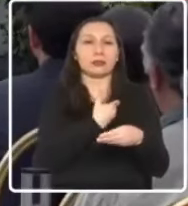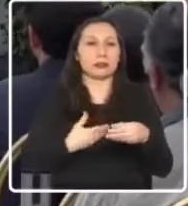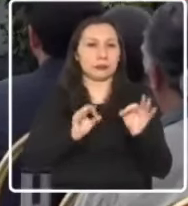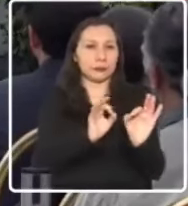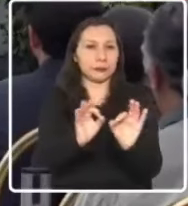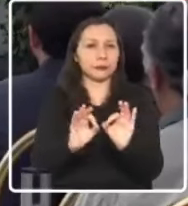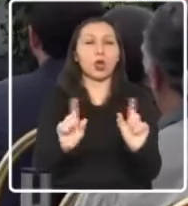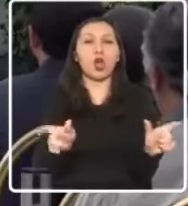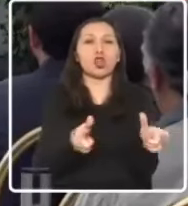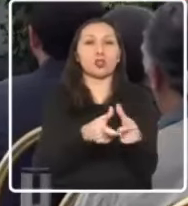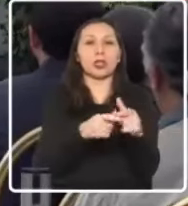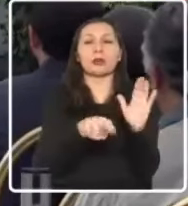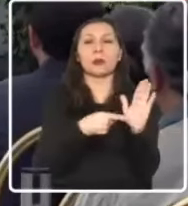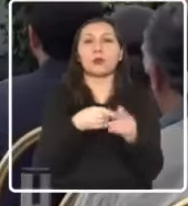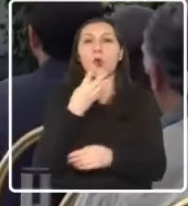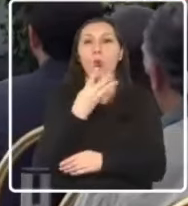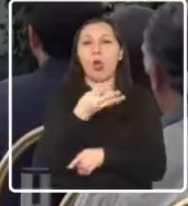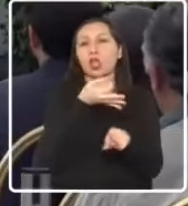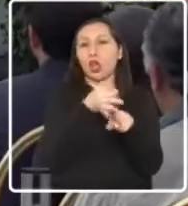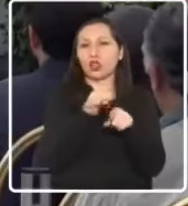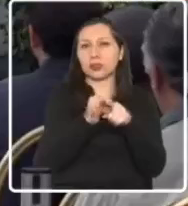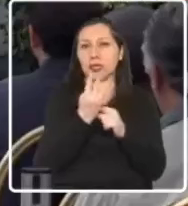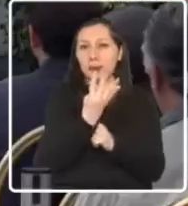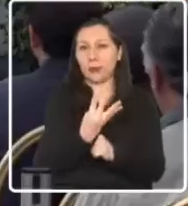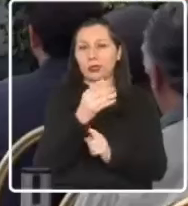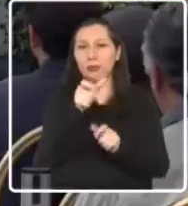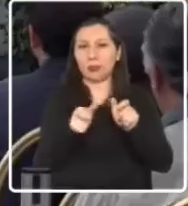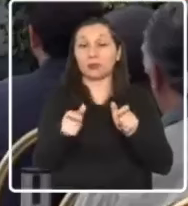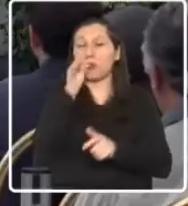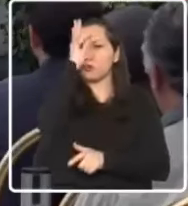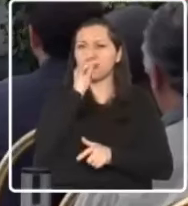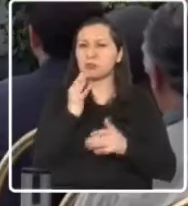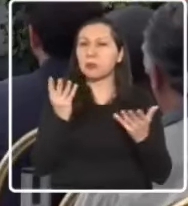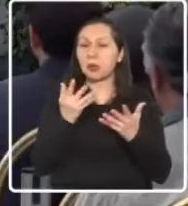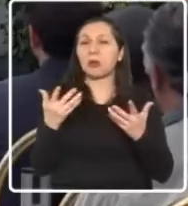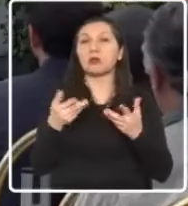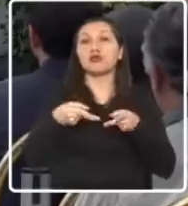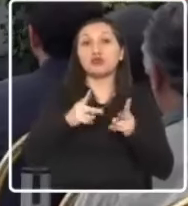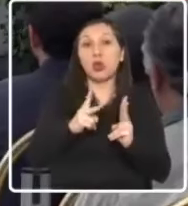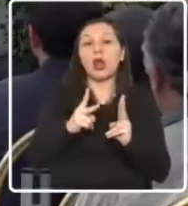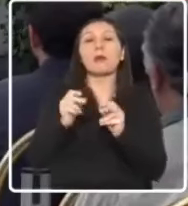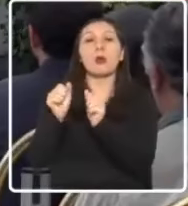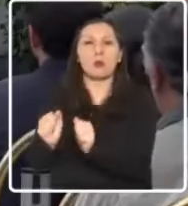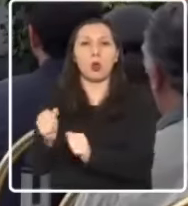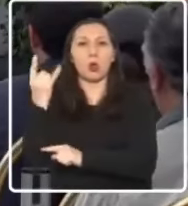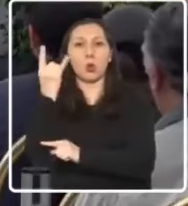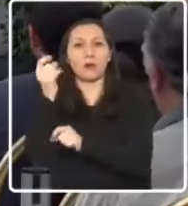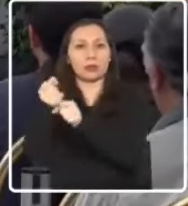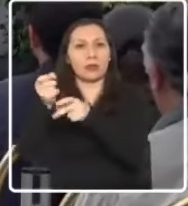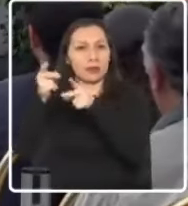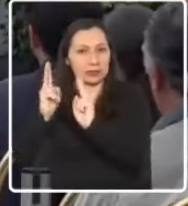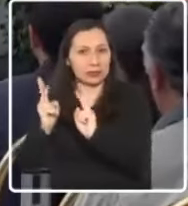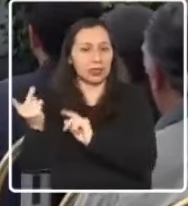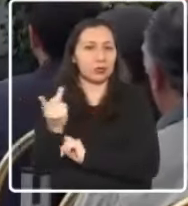consejo tributario con 4 consejeros cuyas funciones son compatibles solo con labores académicas y que